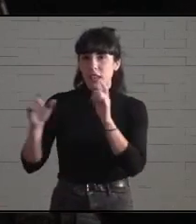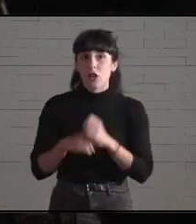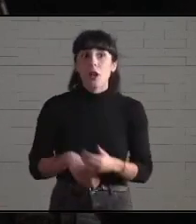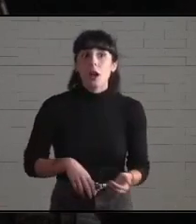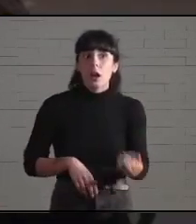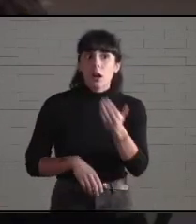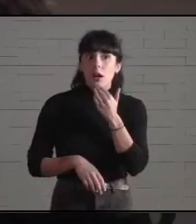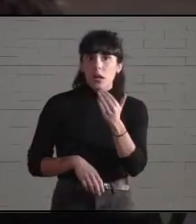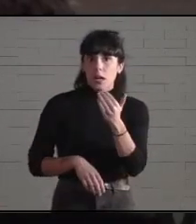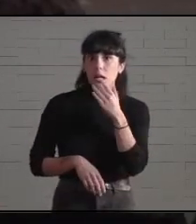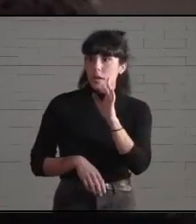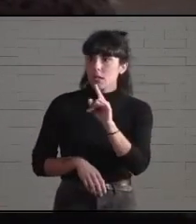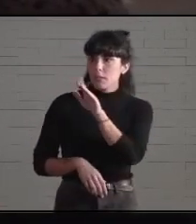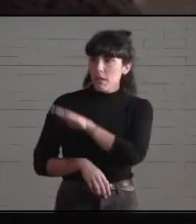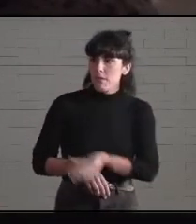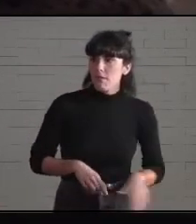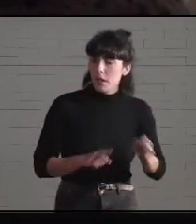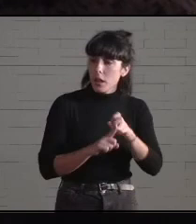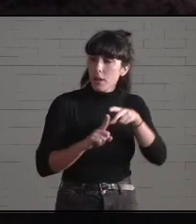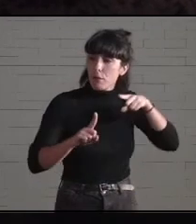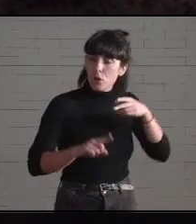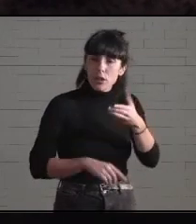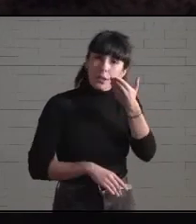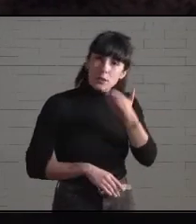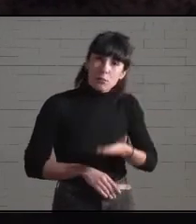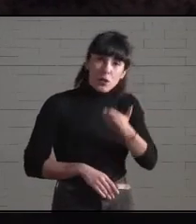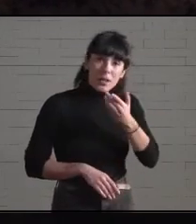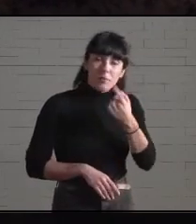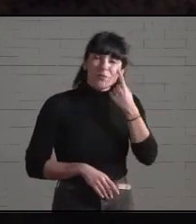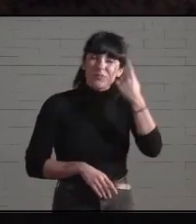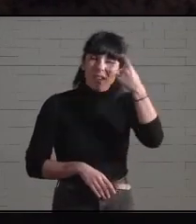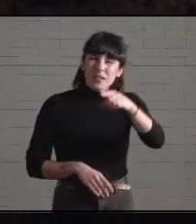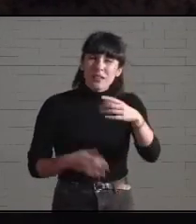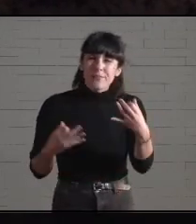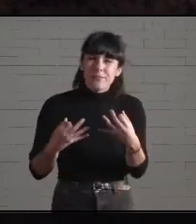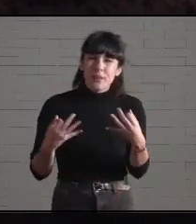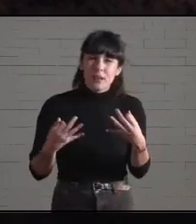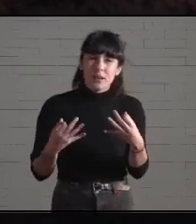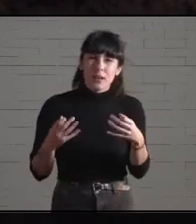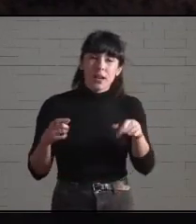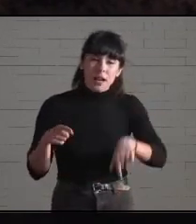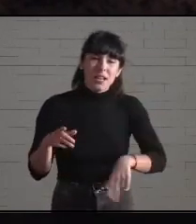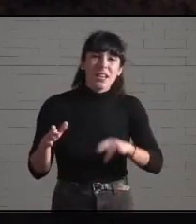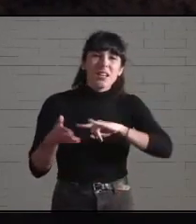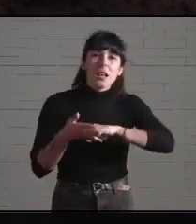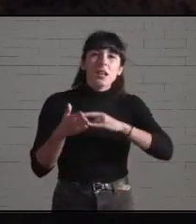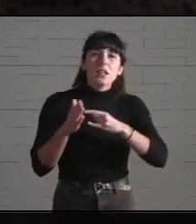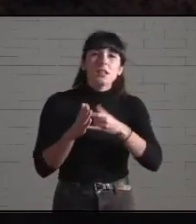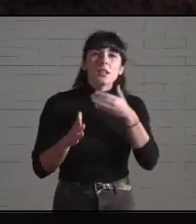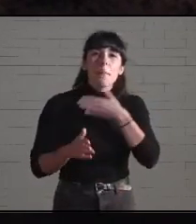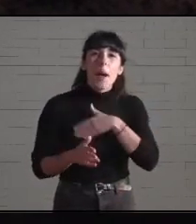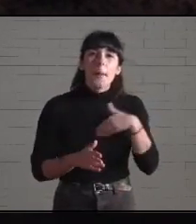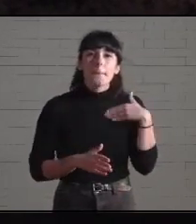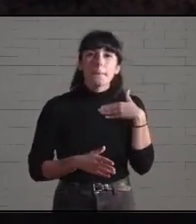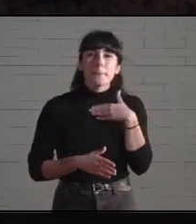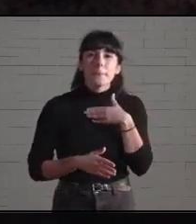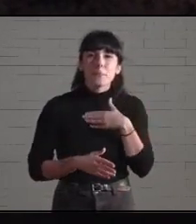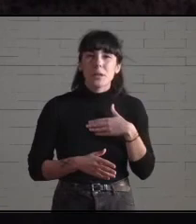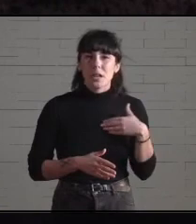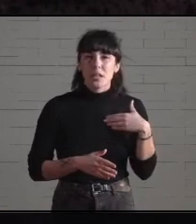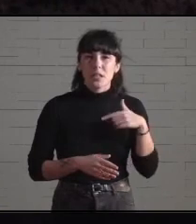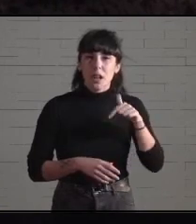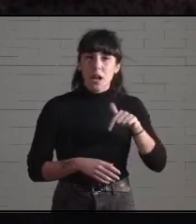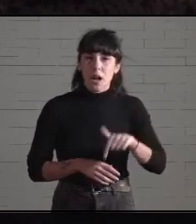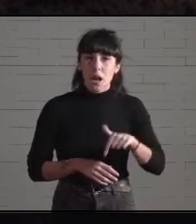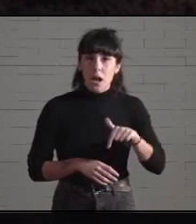Sí, el enfoque de infancia es importante. Lo que pasa es que nuestro sistema de bienestar, la seguridad social